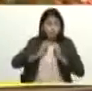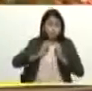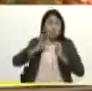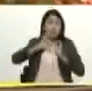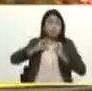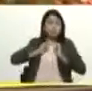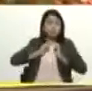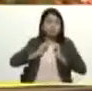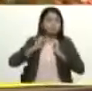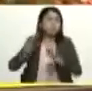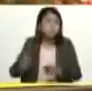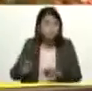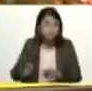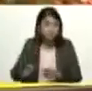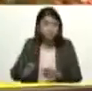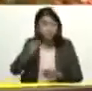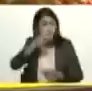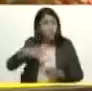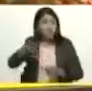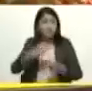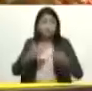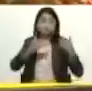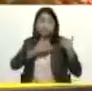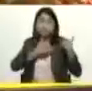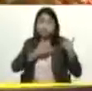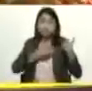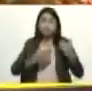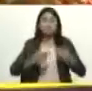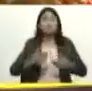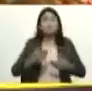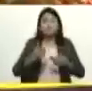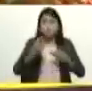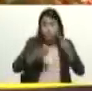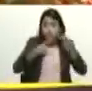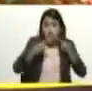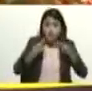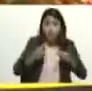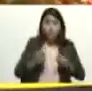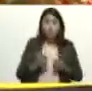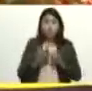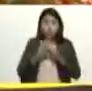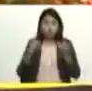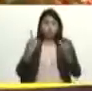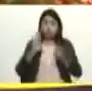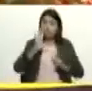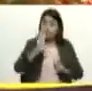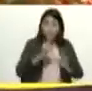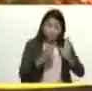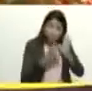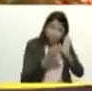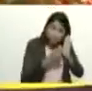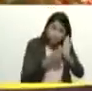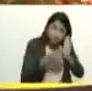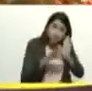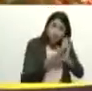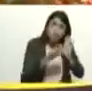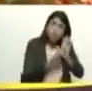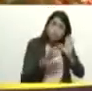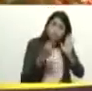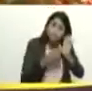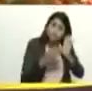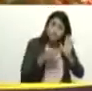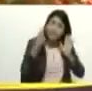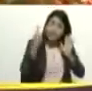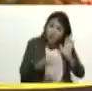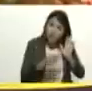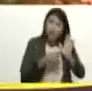pueblo el dueño del poder político soberano, de acuerdo a esta constitución que